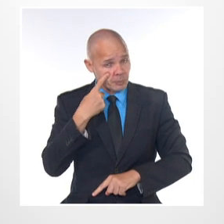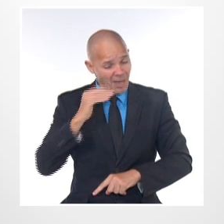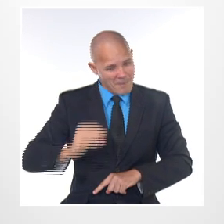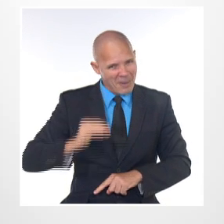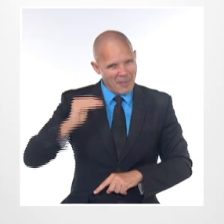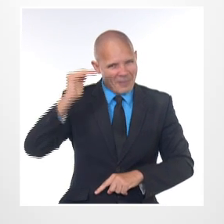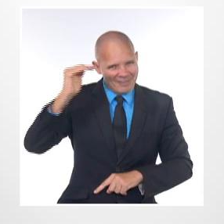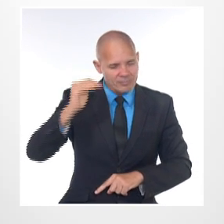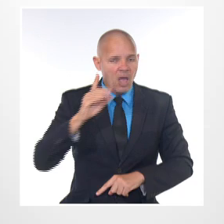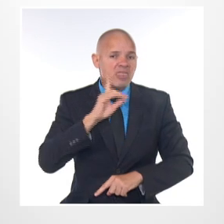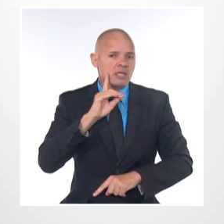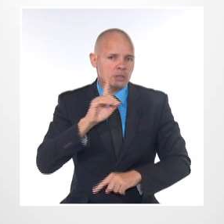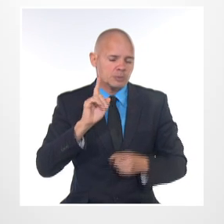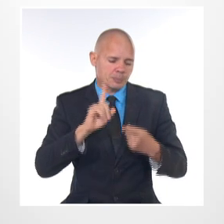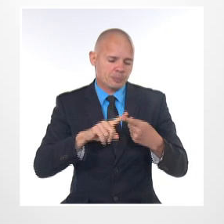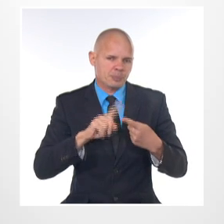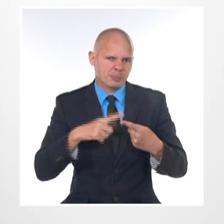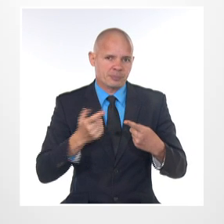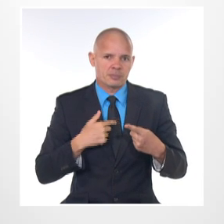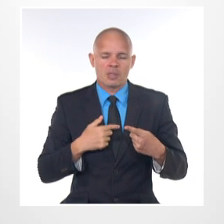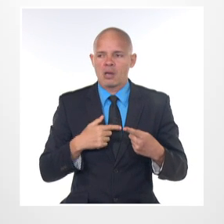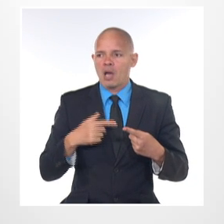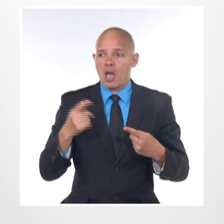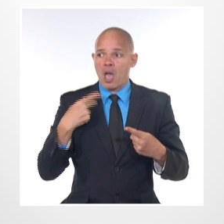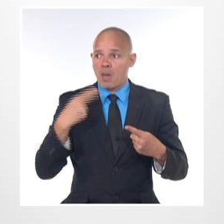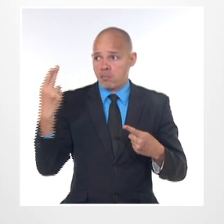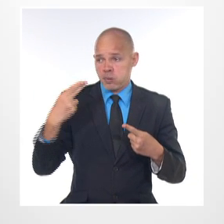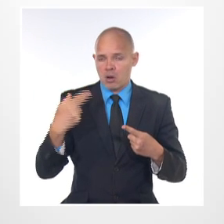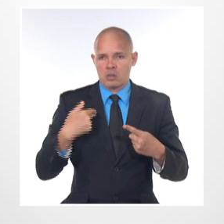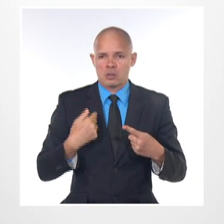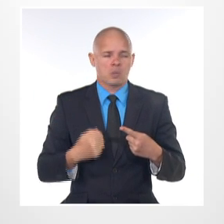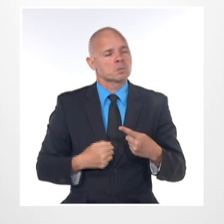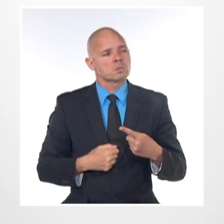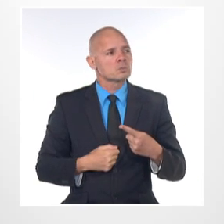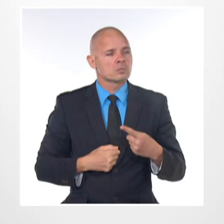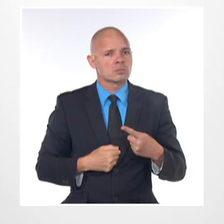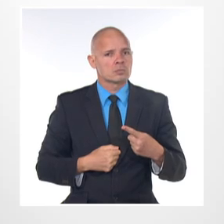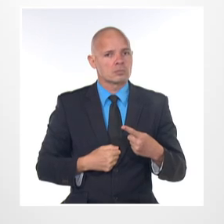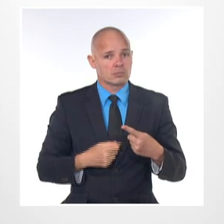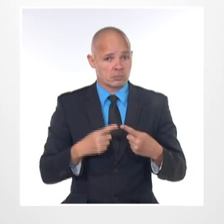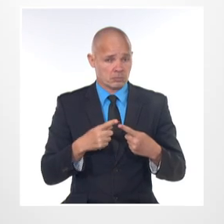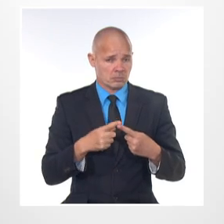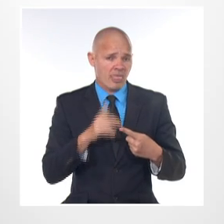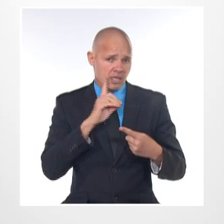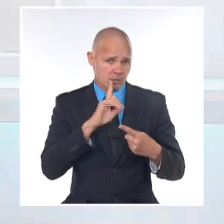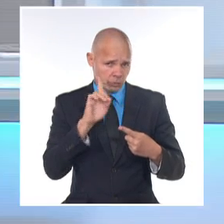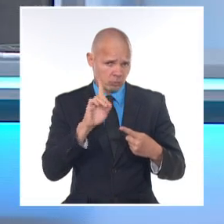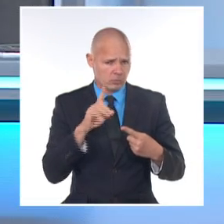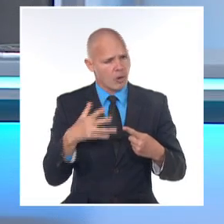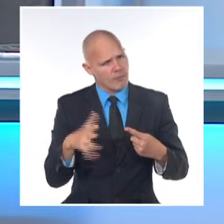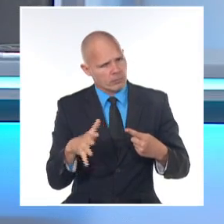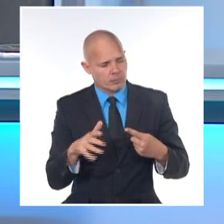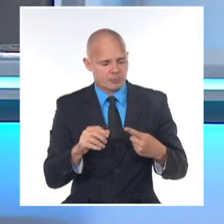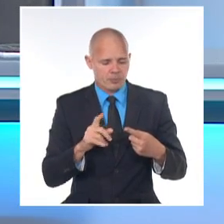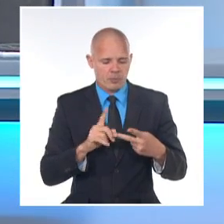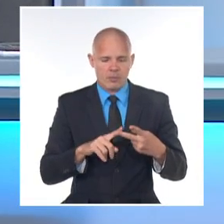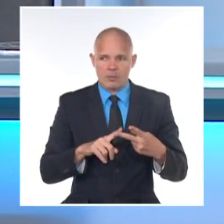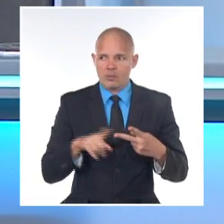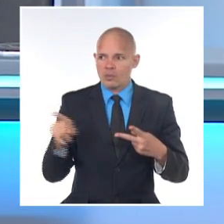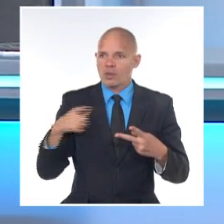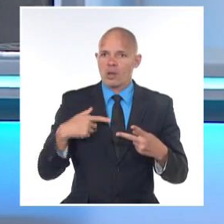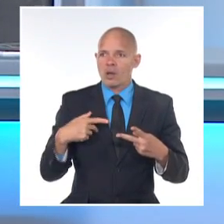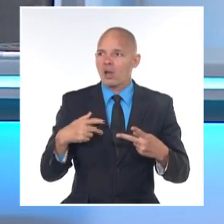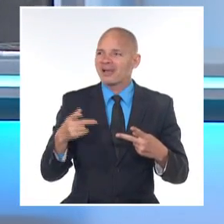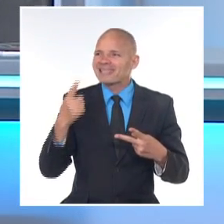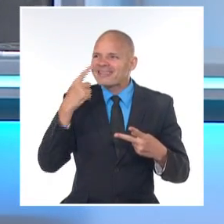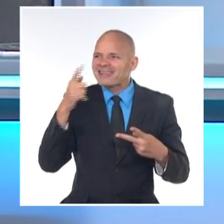después comienzo a proferir. ¿Es así? Ajá. Y ya estaríamos en desacato entonces. En un delito de desacato. Y aquí entonces ya 6 meses a un año, multa de